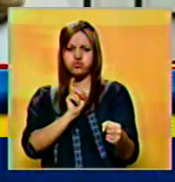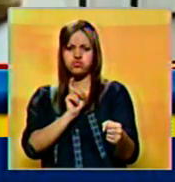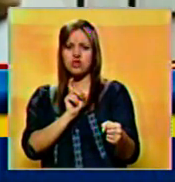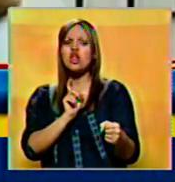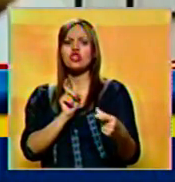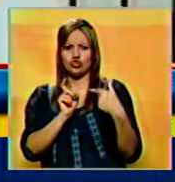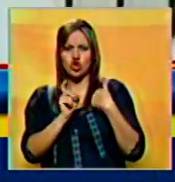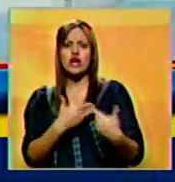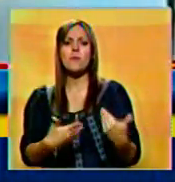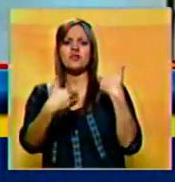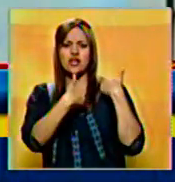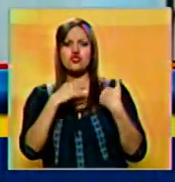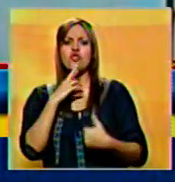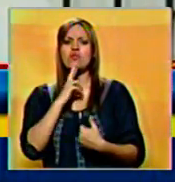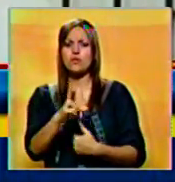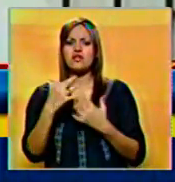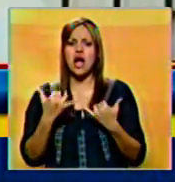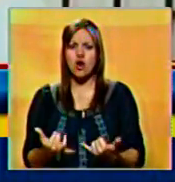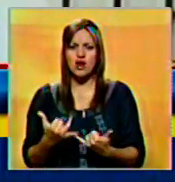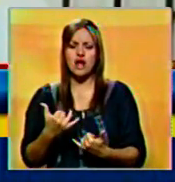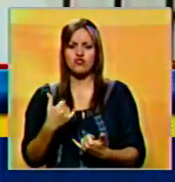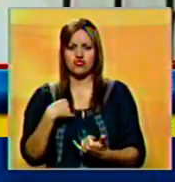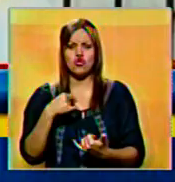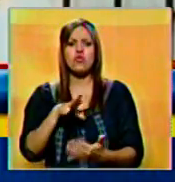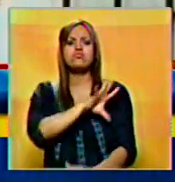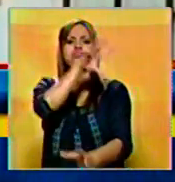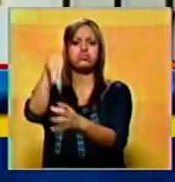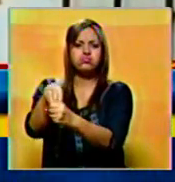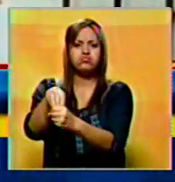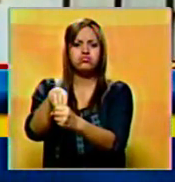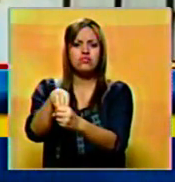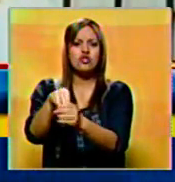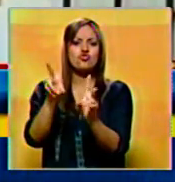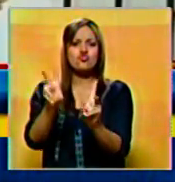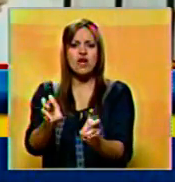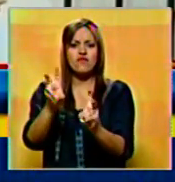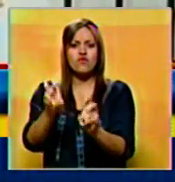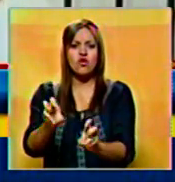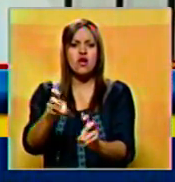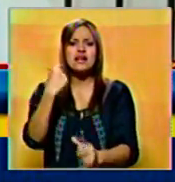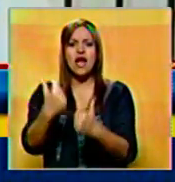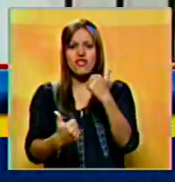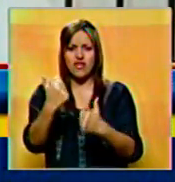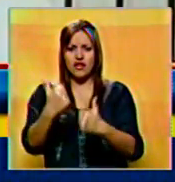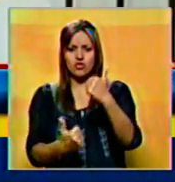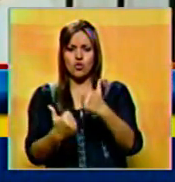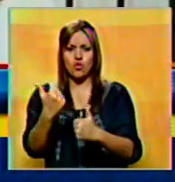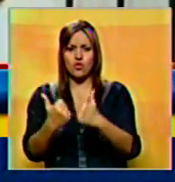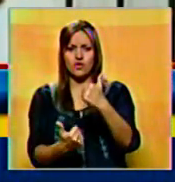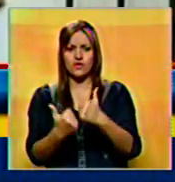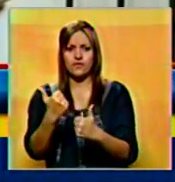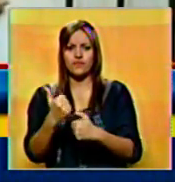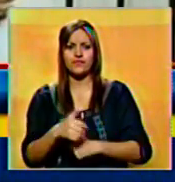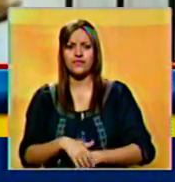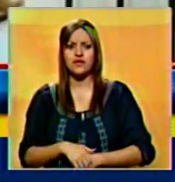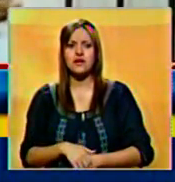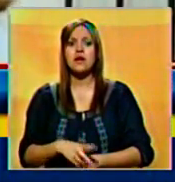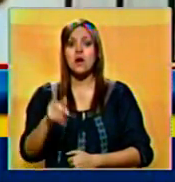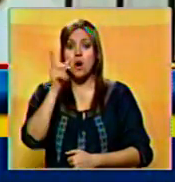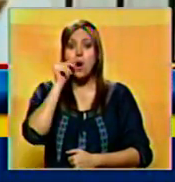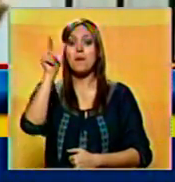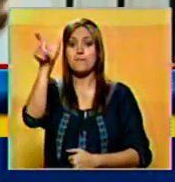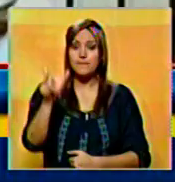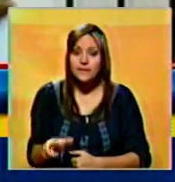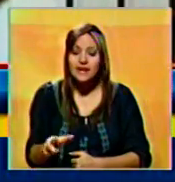la responsabilidad digo y me asumo a la candidatura del